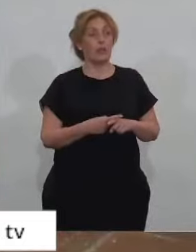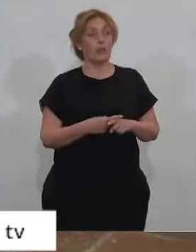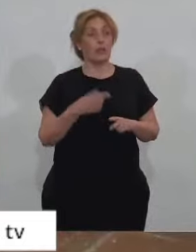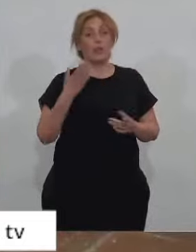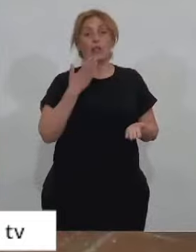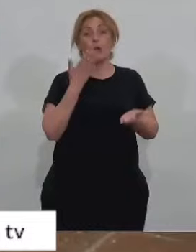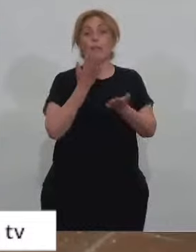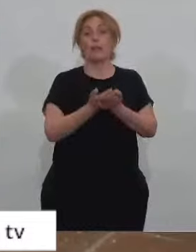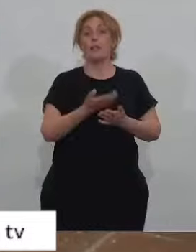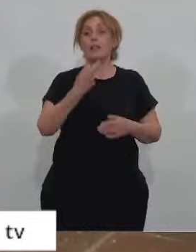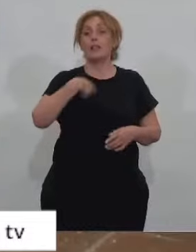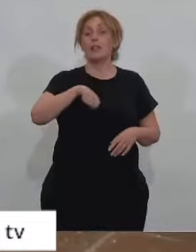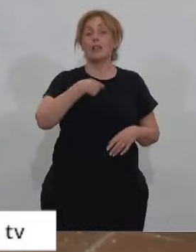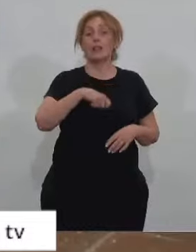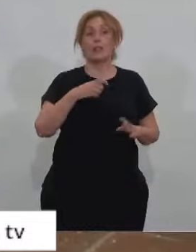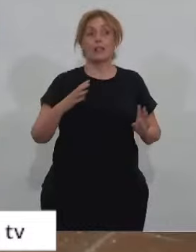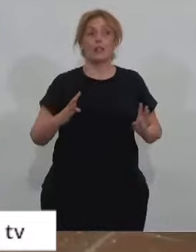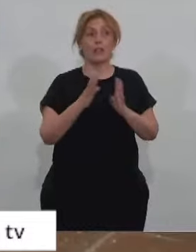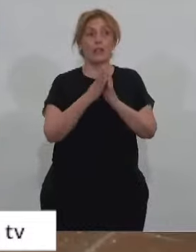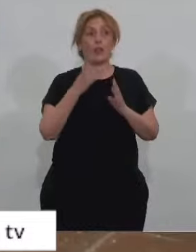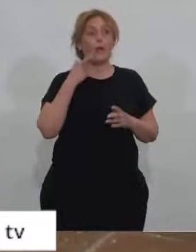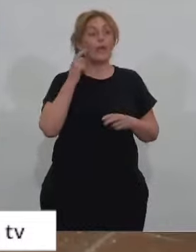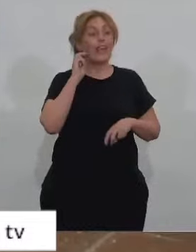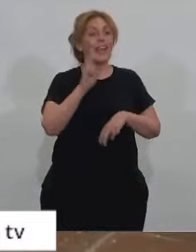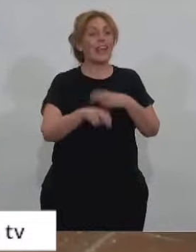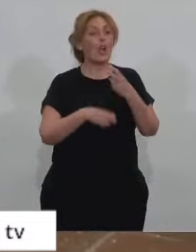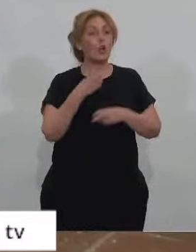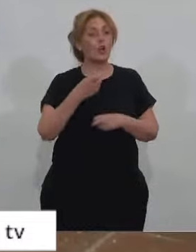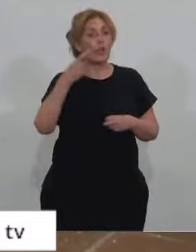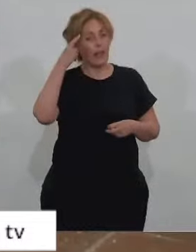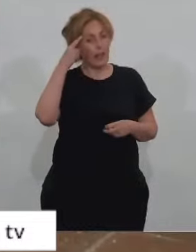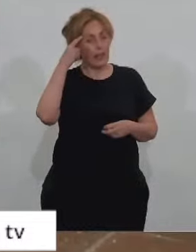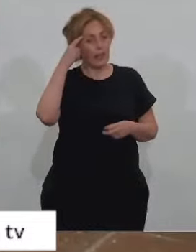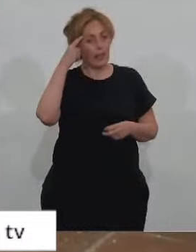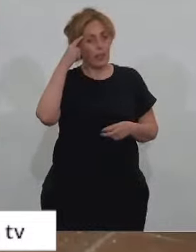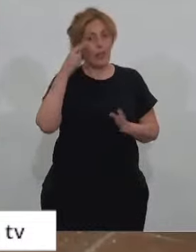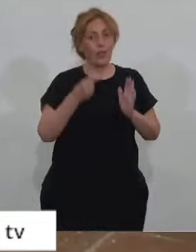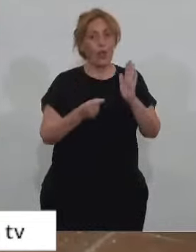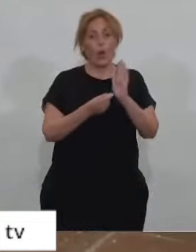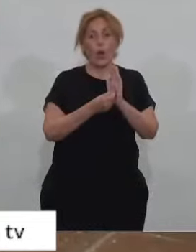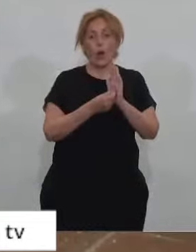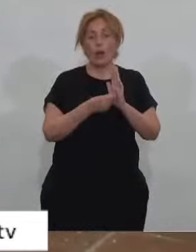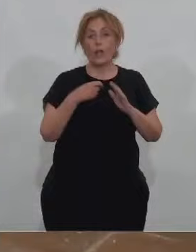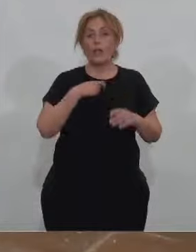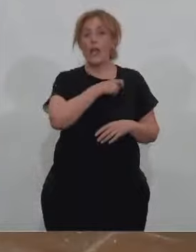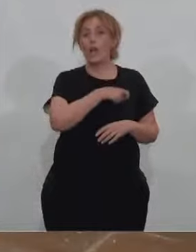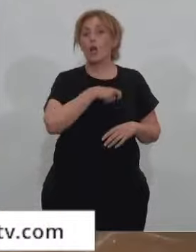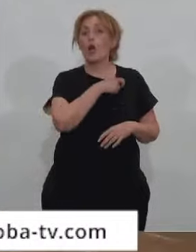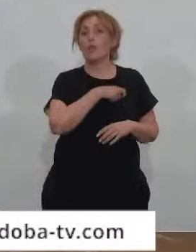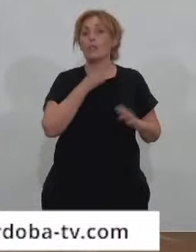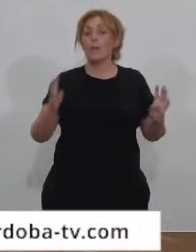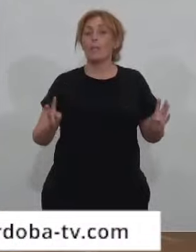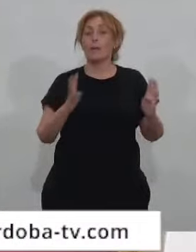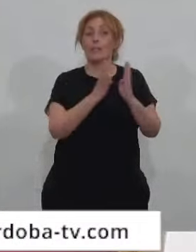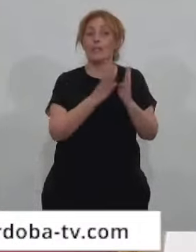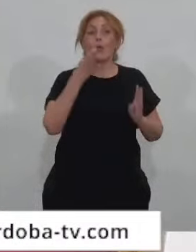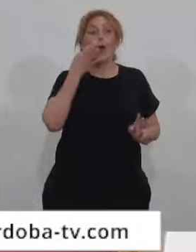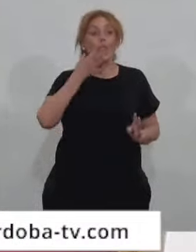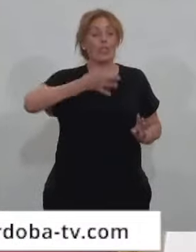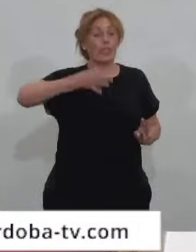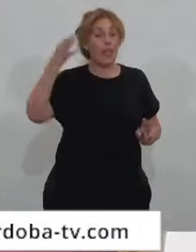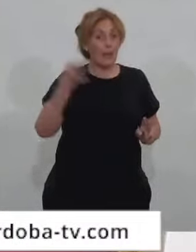reconsideración de tener ese punto del orden del día en comisión paritaria cuando verdaderamente el mismo tendría que ser debatido en mesa general de